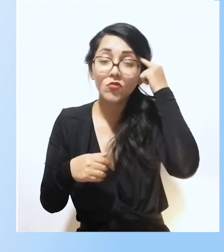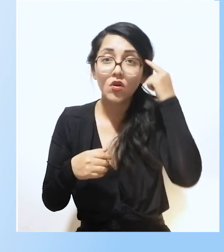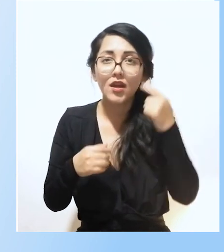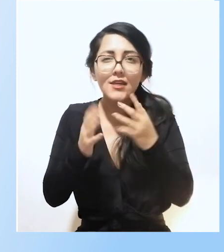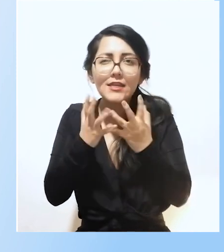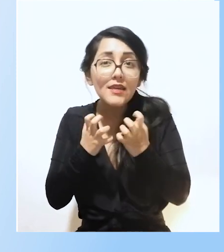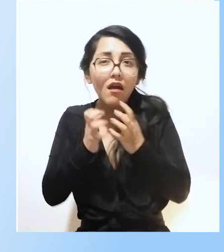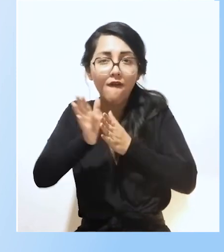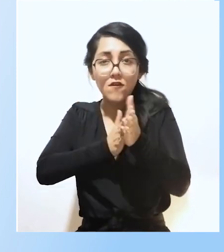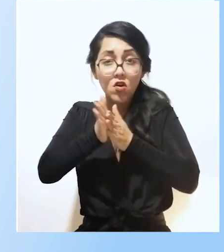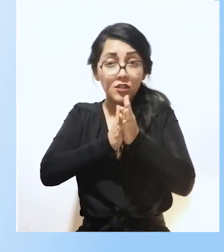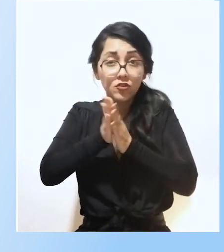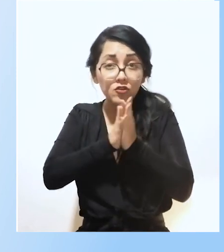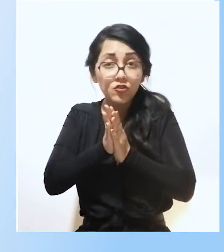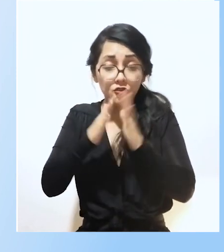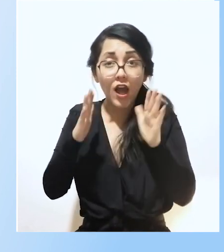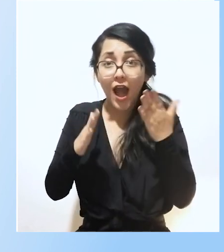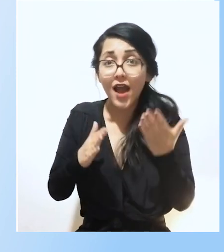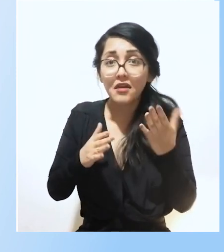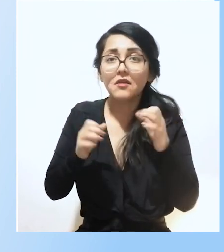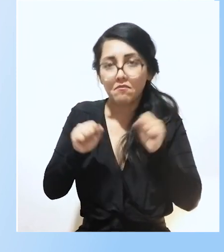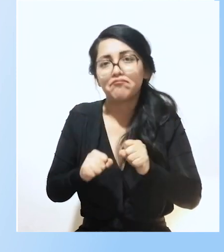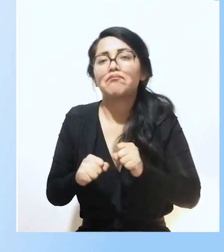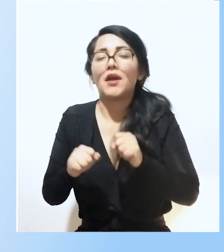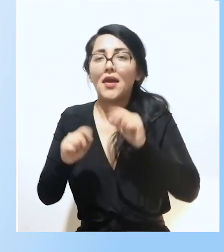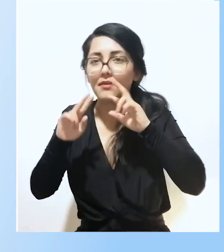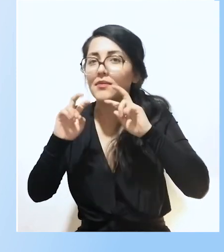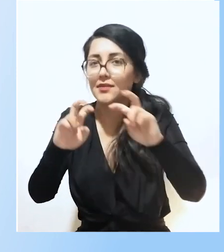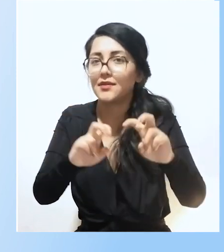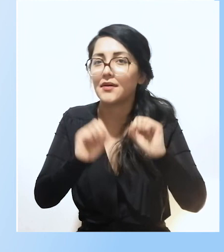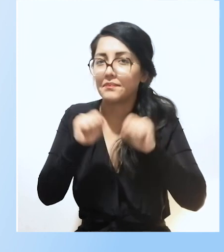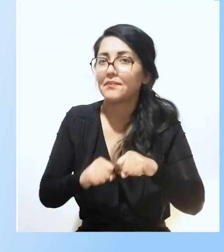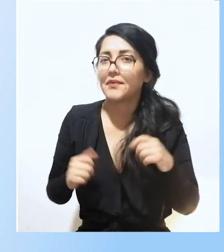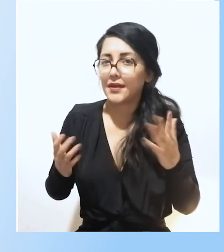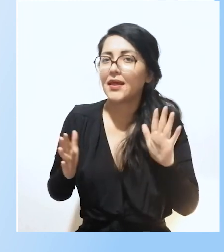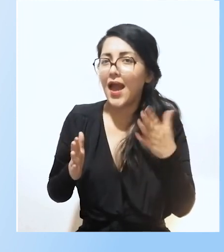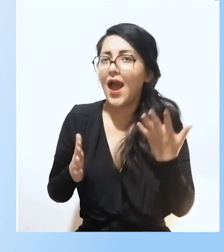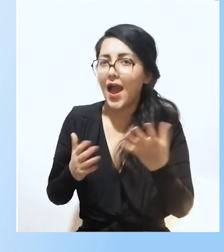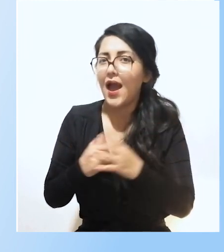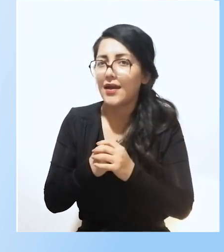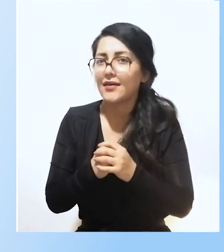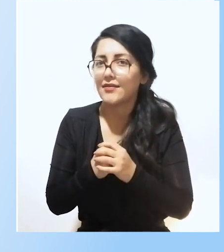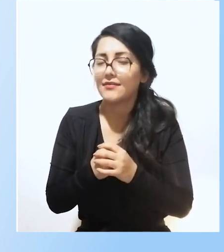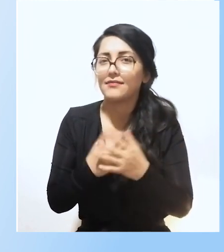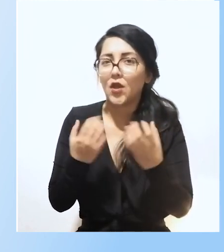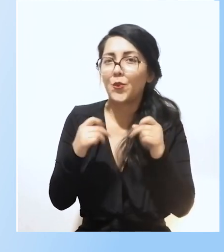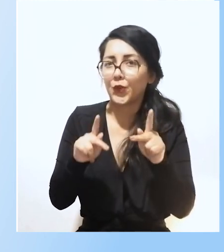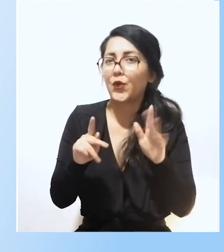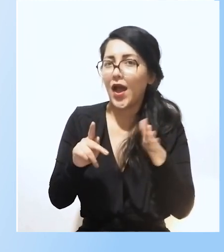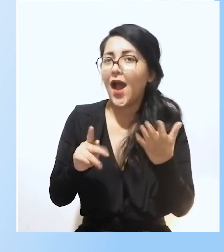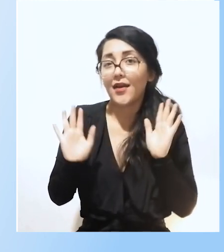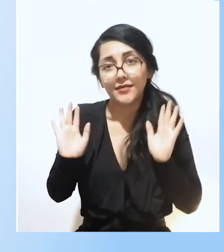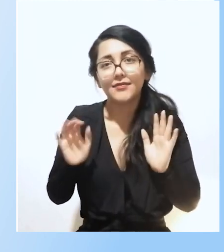más, tenemos a nuestro alcance muchas cosas para hacerlo. Entonces, bueno,